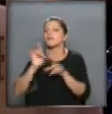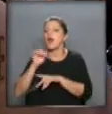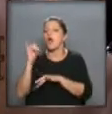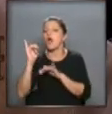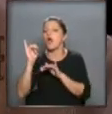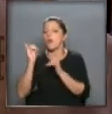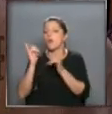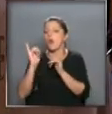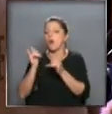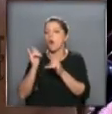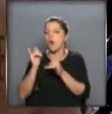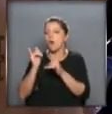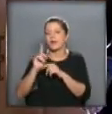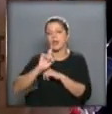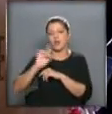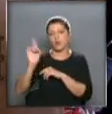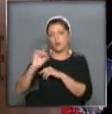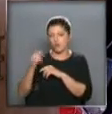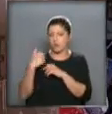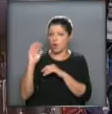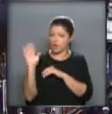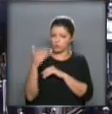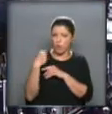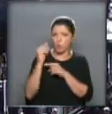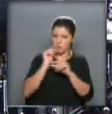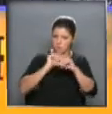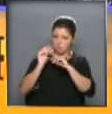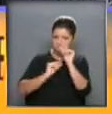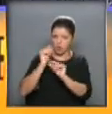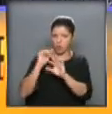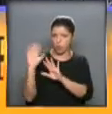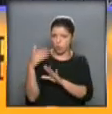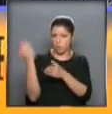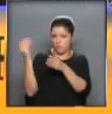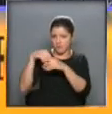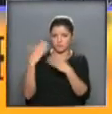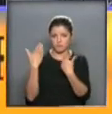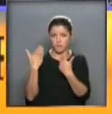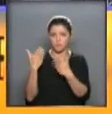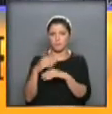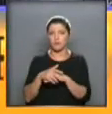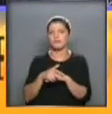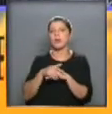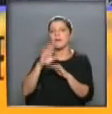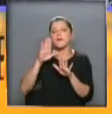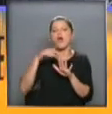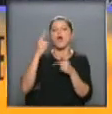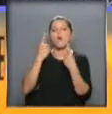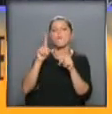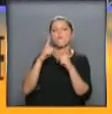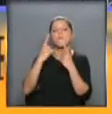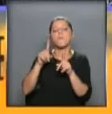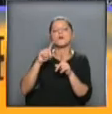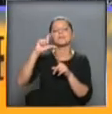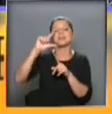chicos demoran más que otros en claro. lograr la habilidad musical, ¿no es cierto? Sí, yo creo también que lo del tema de música clásica se